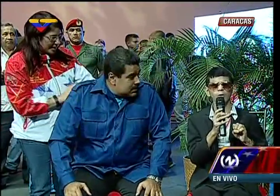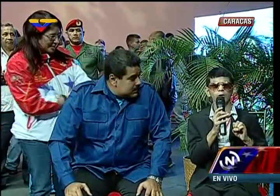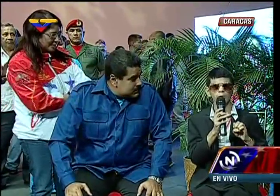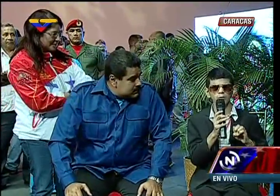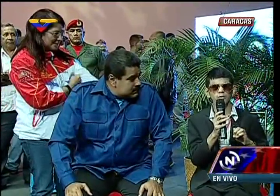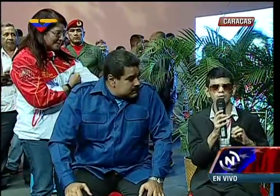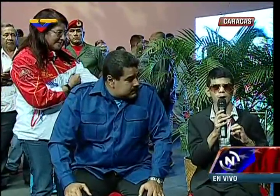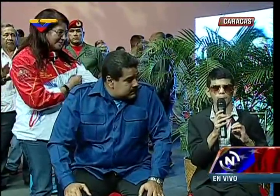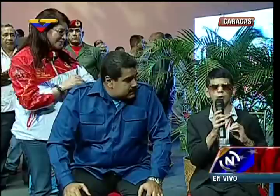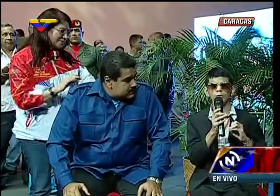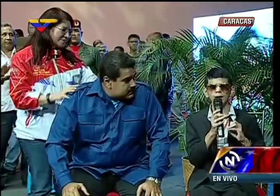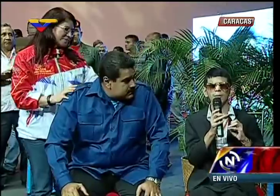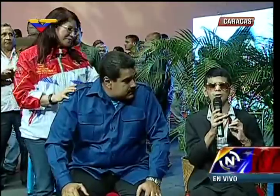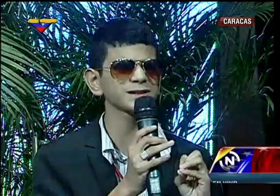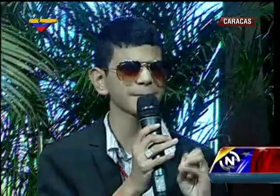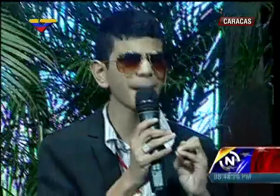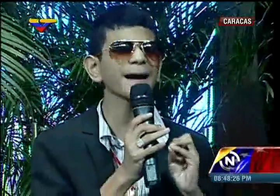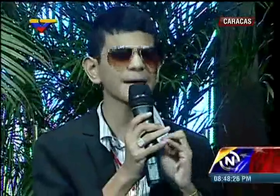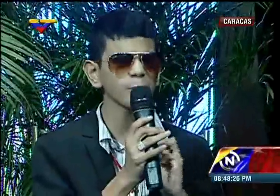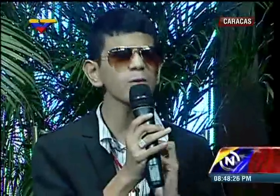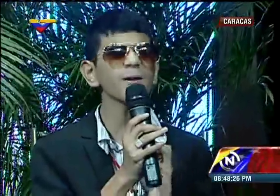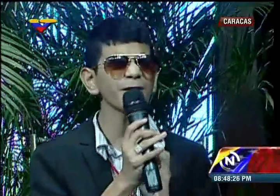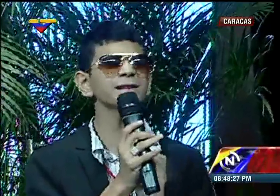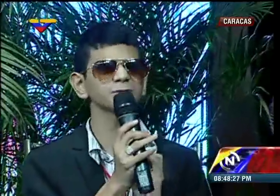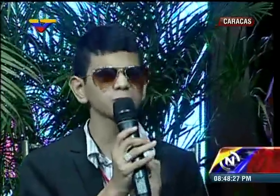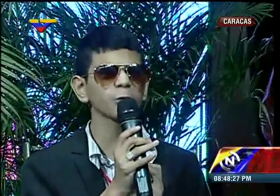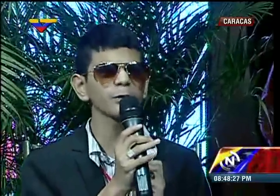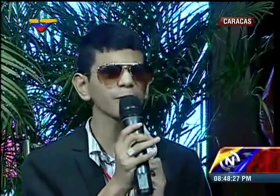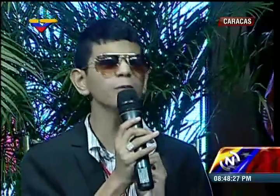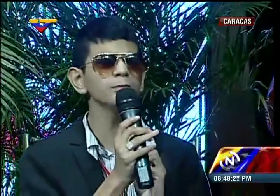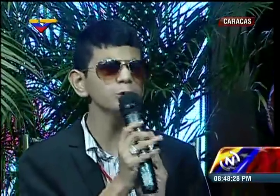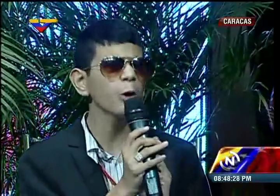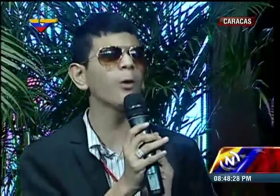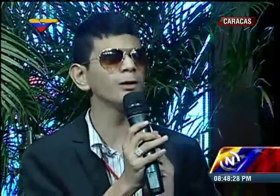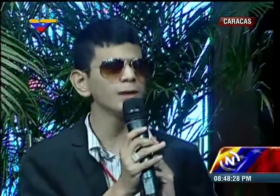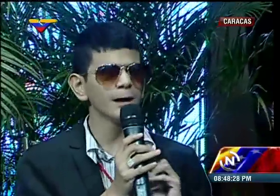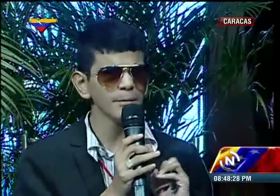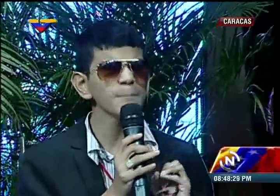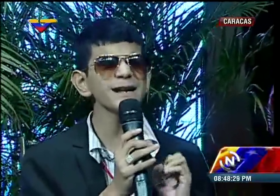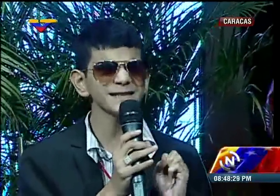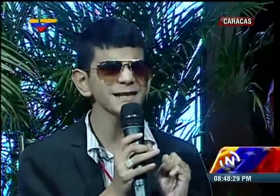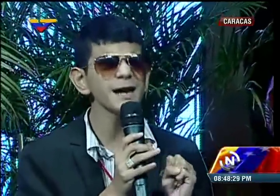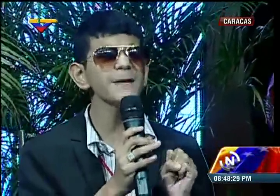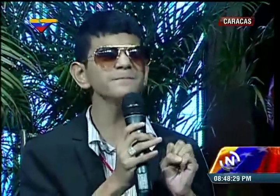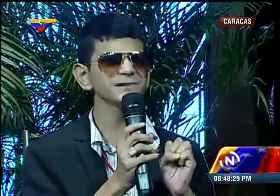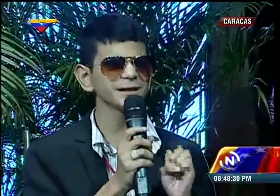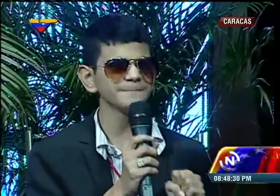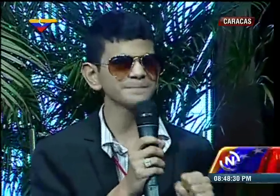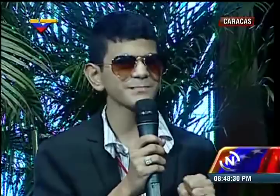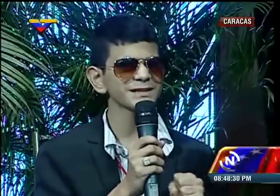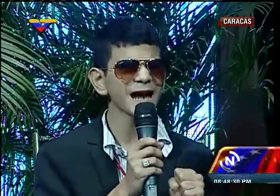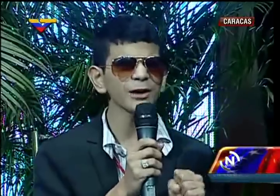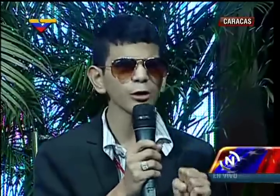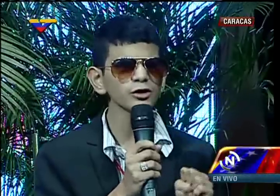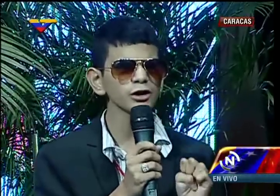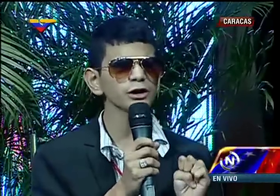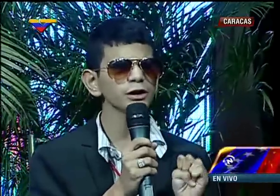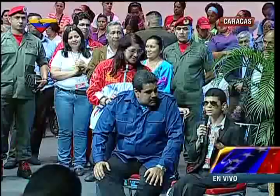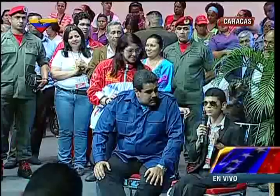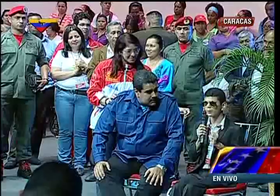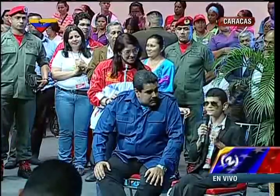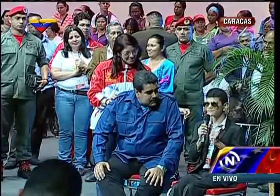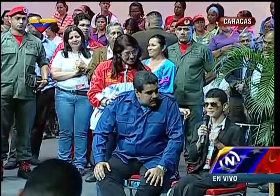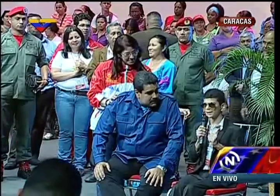alegría y con orgullo, amor con amor se paga con un afecto profundo. Mi presidente, ya no